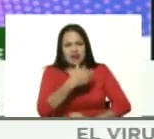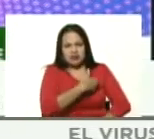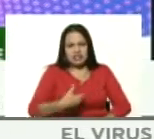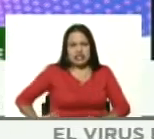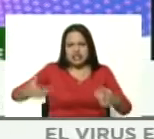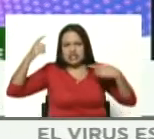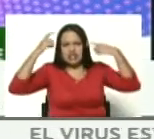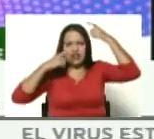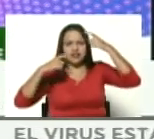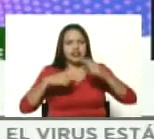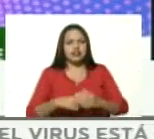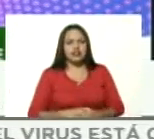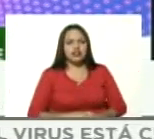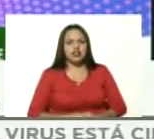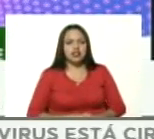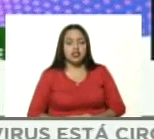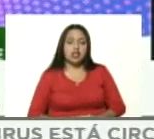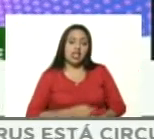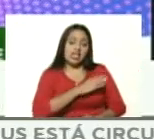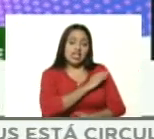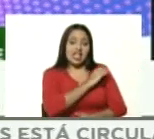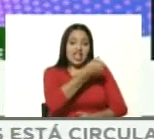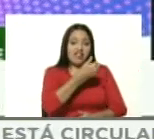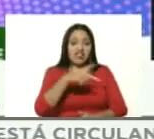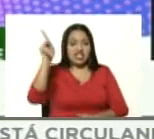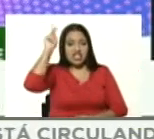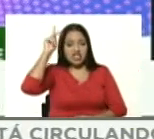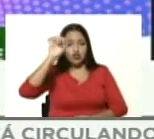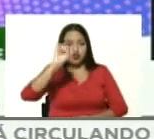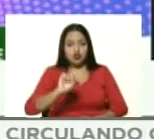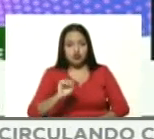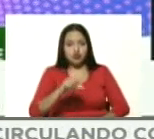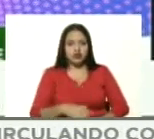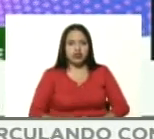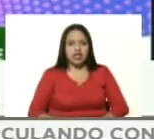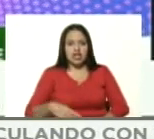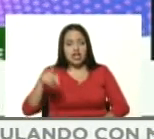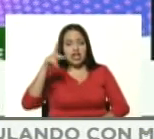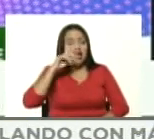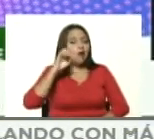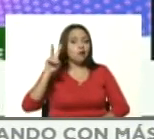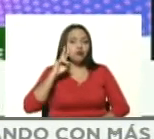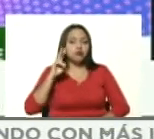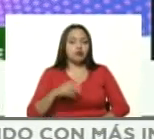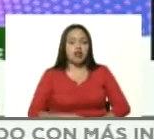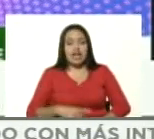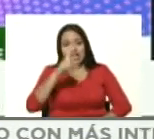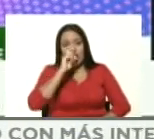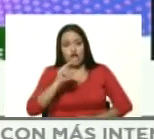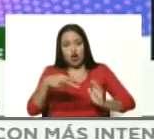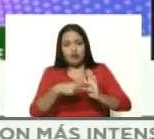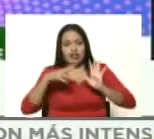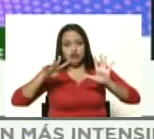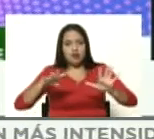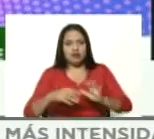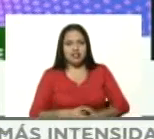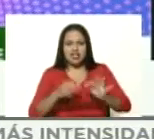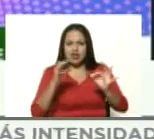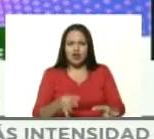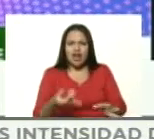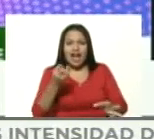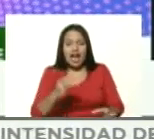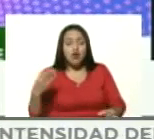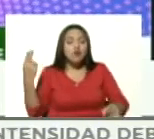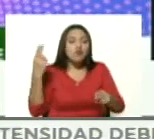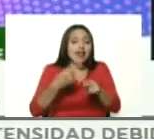Chávez y el jefe indio del sur Evo Morales en Copenhague en el año 2009, sin lugar a dudas